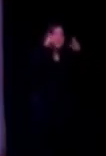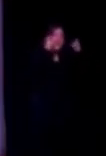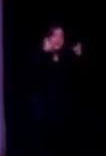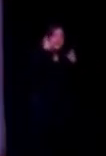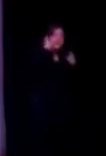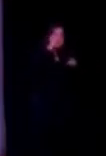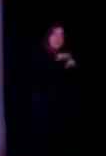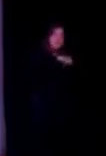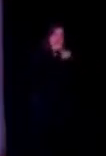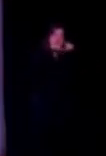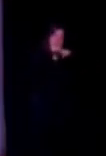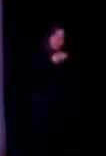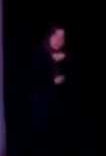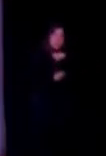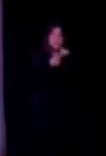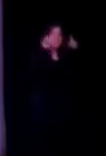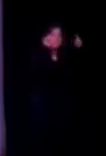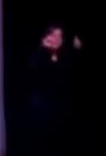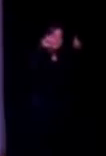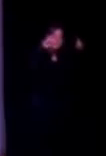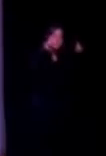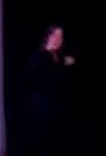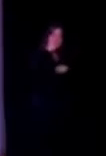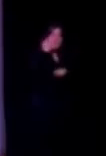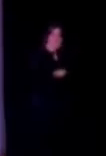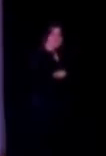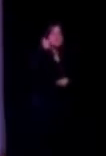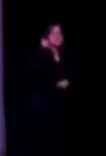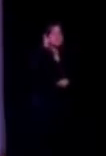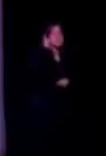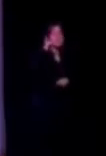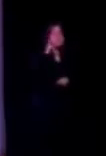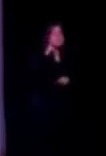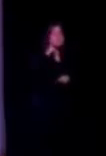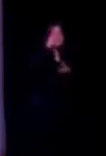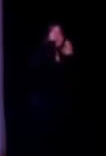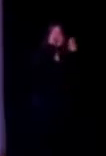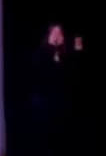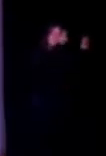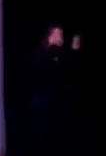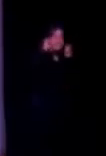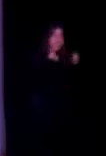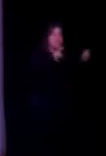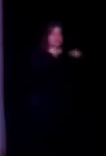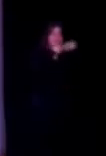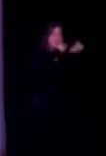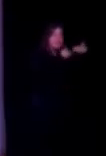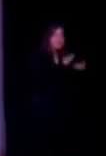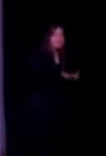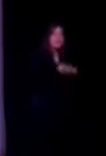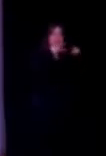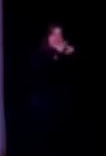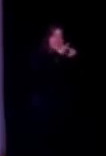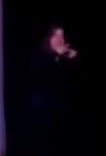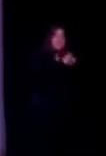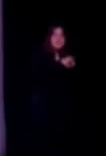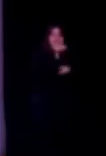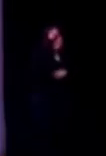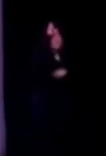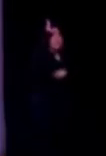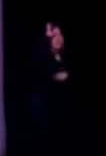día educativo no son solamente cuestiones procedimentales en herramientas, conocimientos técnicos, como bien decías antes, sino